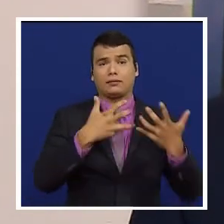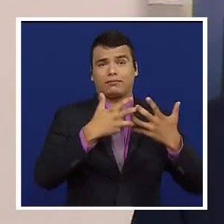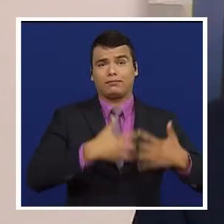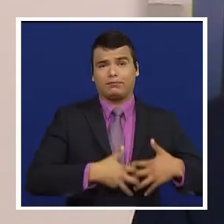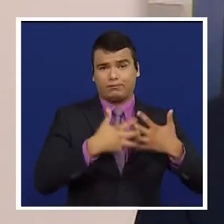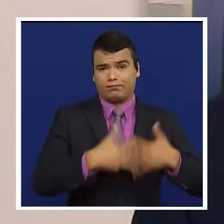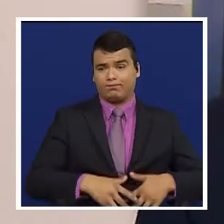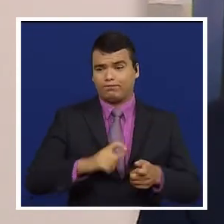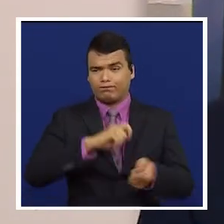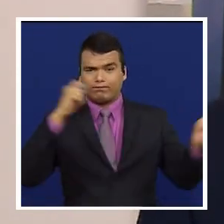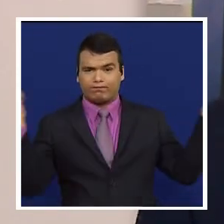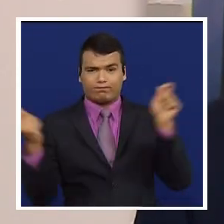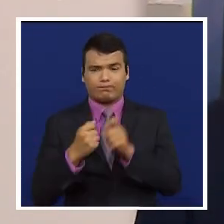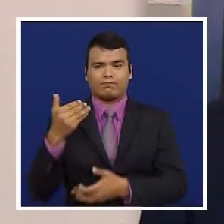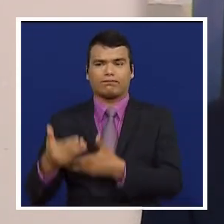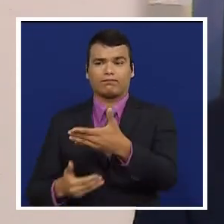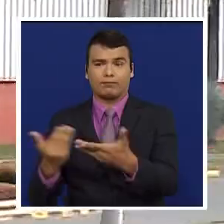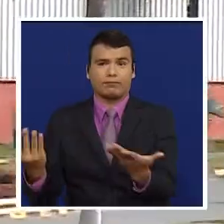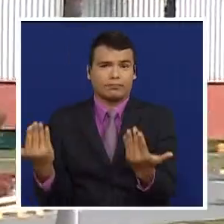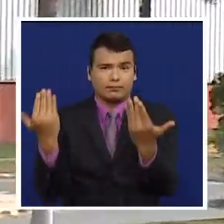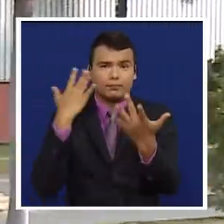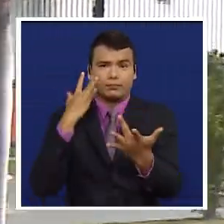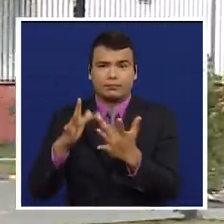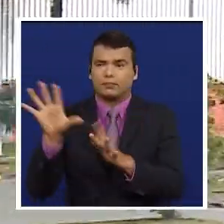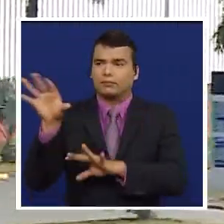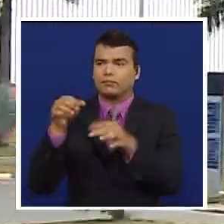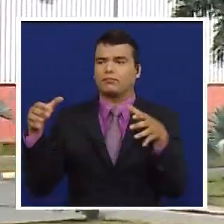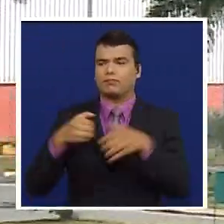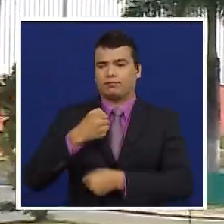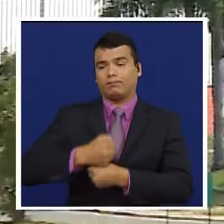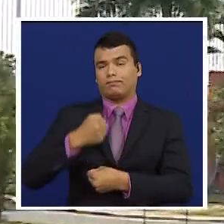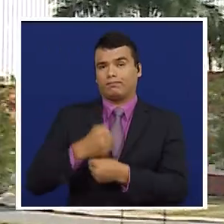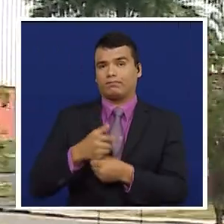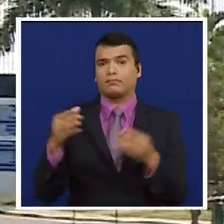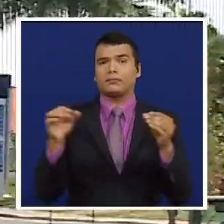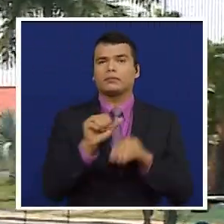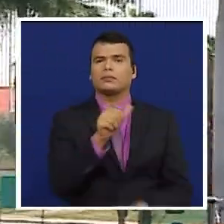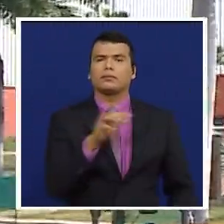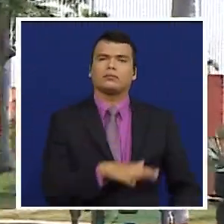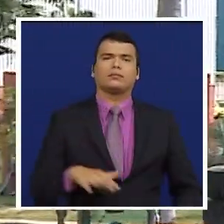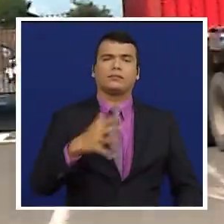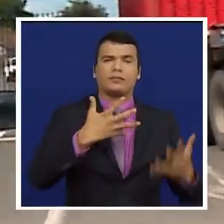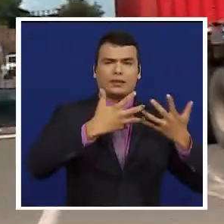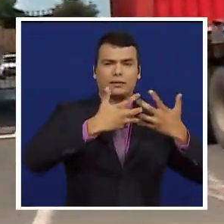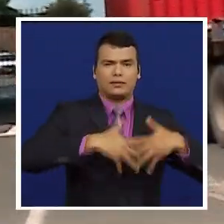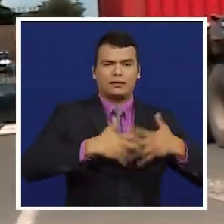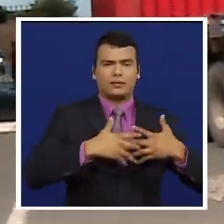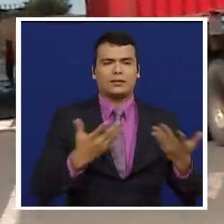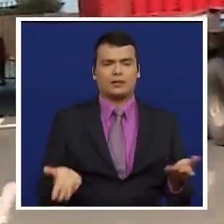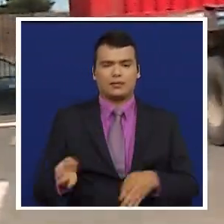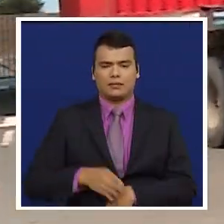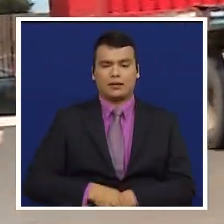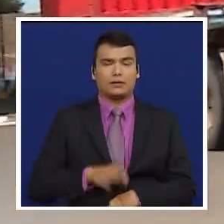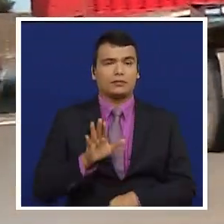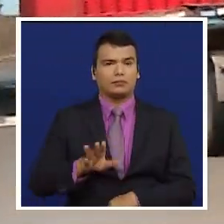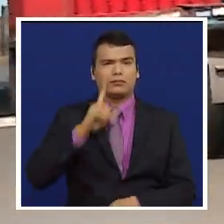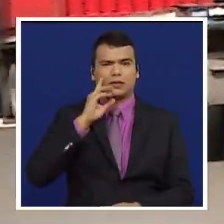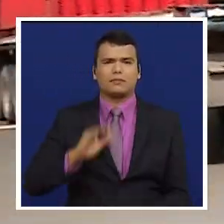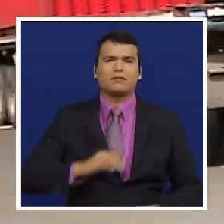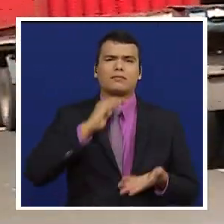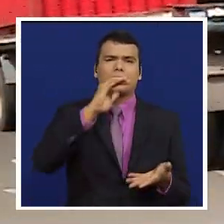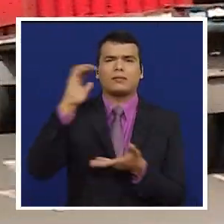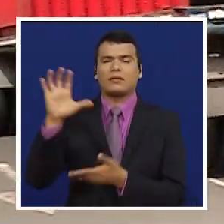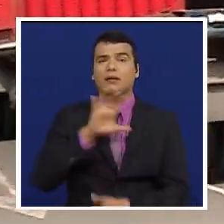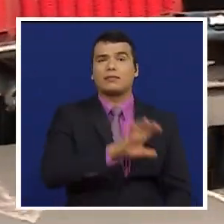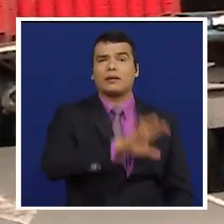tal manera que eso agrega valor, genera empleo. En otro sector de esta zona franca tiene sede una de las empresas productoras de pañales, que por ejemplo exporta hacia más de